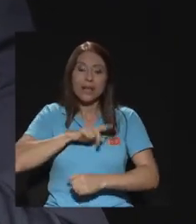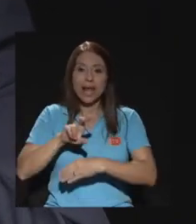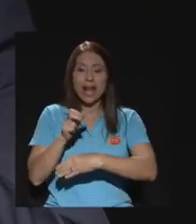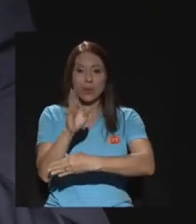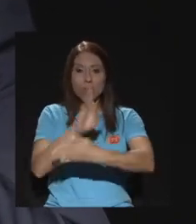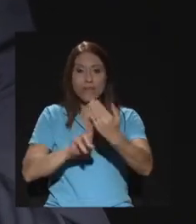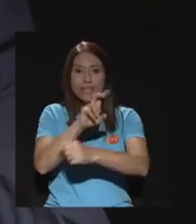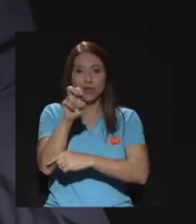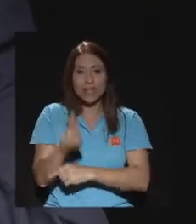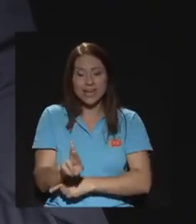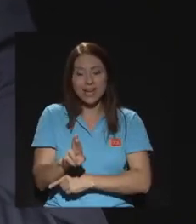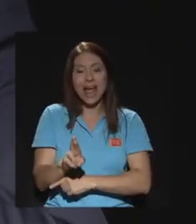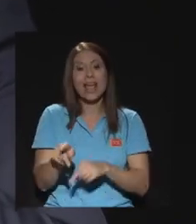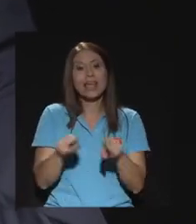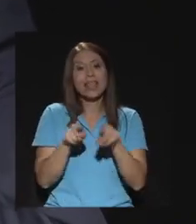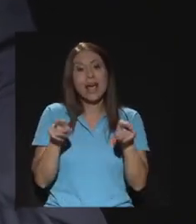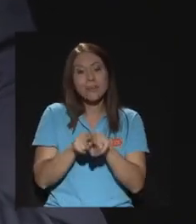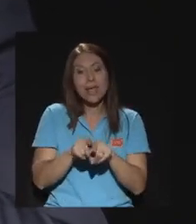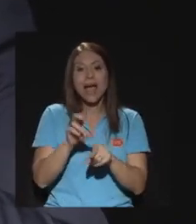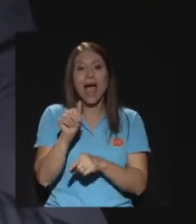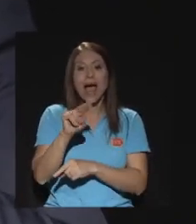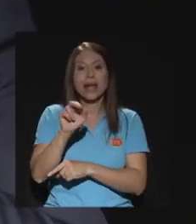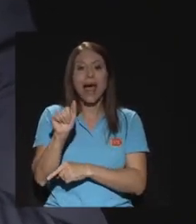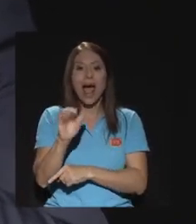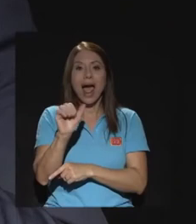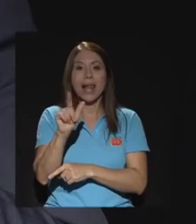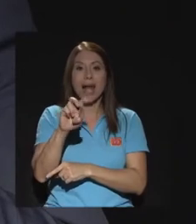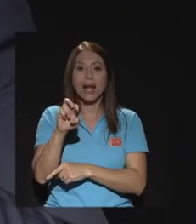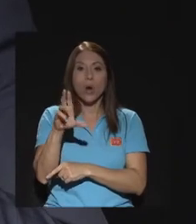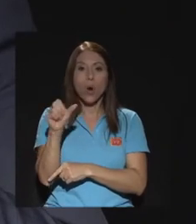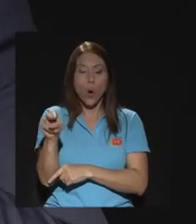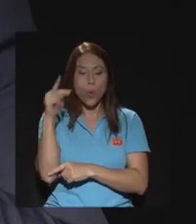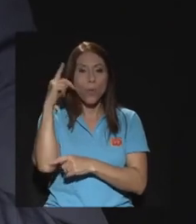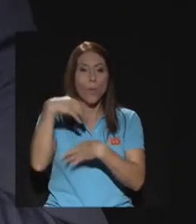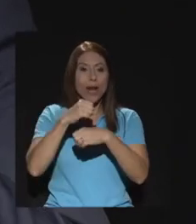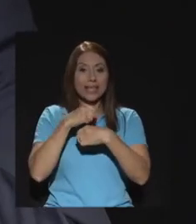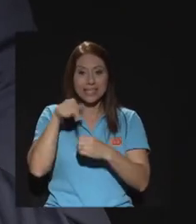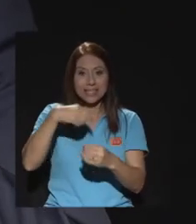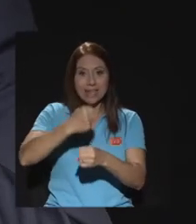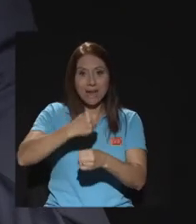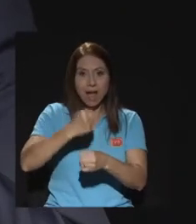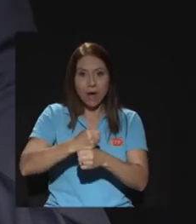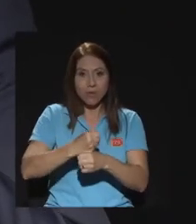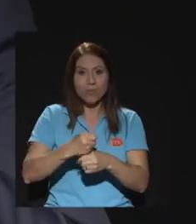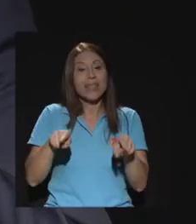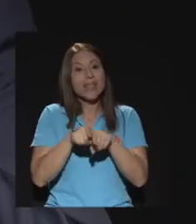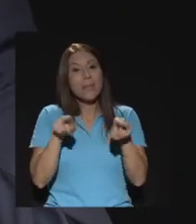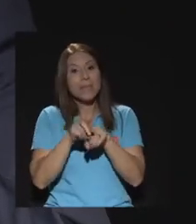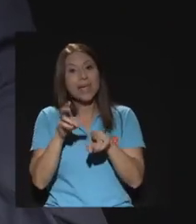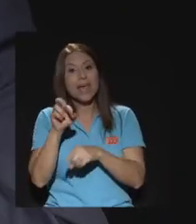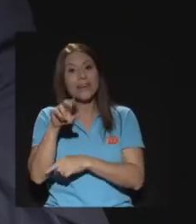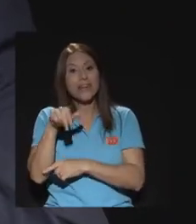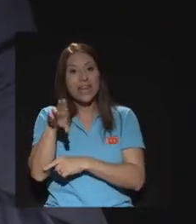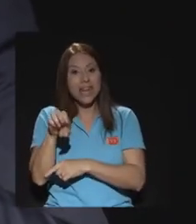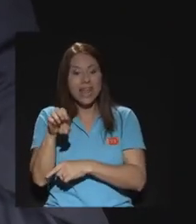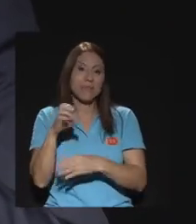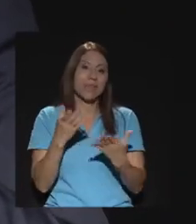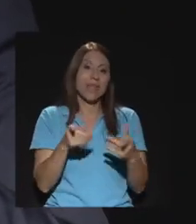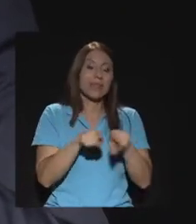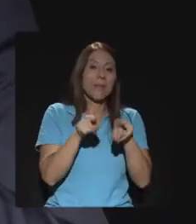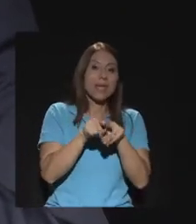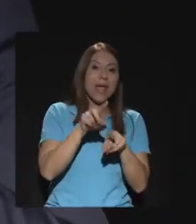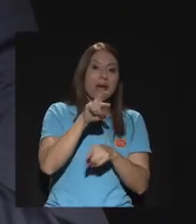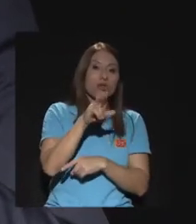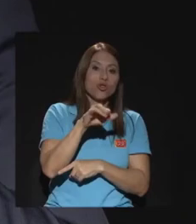Universidad de Costa Rica y, por supuesto, a Ana Alarcón por hacer posible la producción de este trabajo y, por supuesto, a Enrique en operaciones, a Rocío